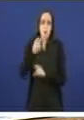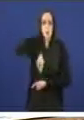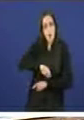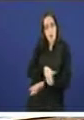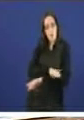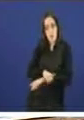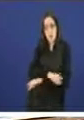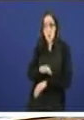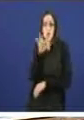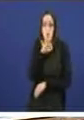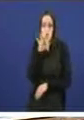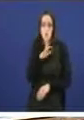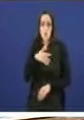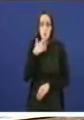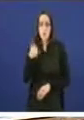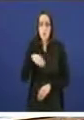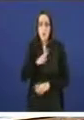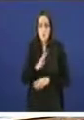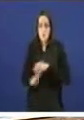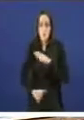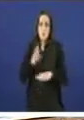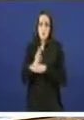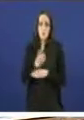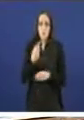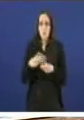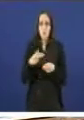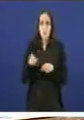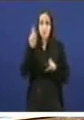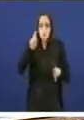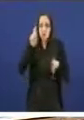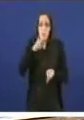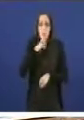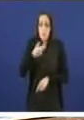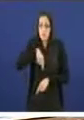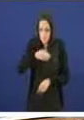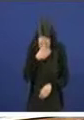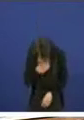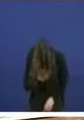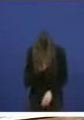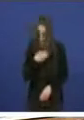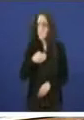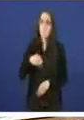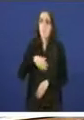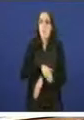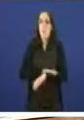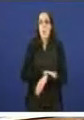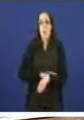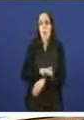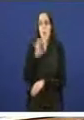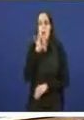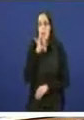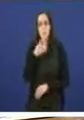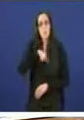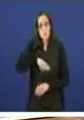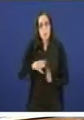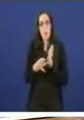galego. No que vai de legislatura, as políticas educativas desenvolvidas polo actual goberno galego perseguen acadar a calidade e a excelencia